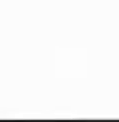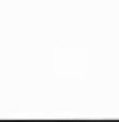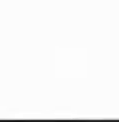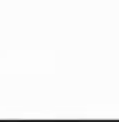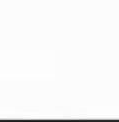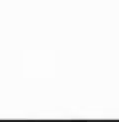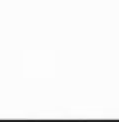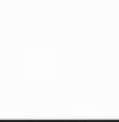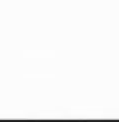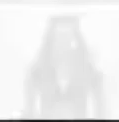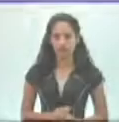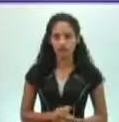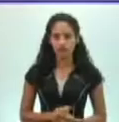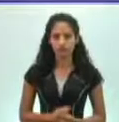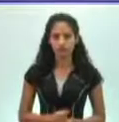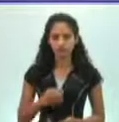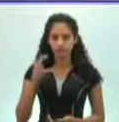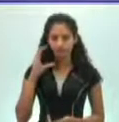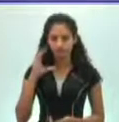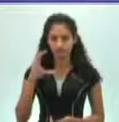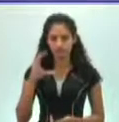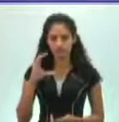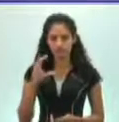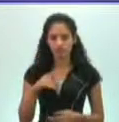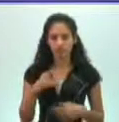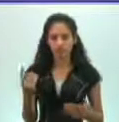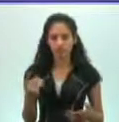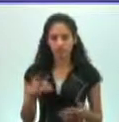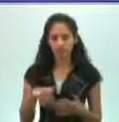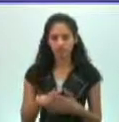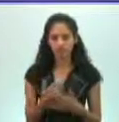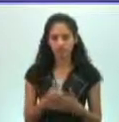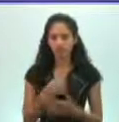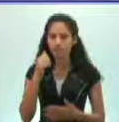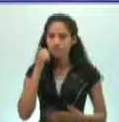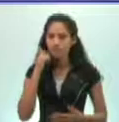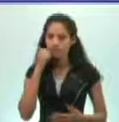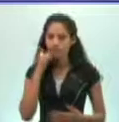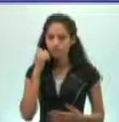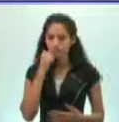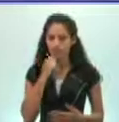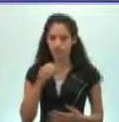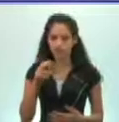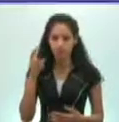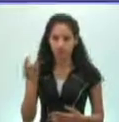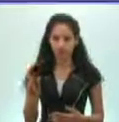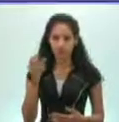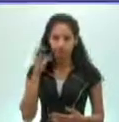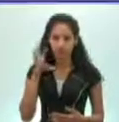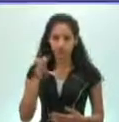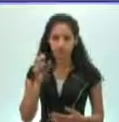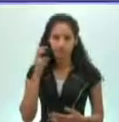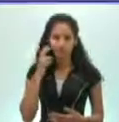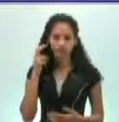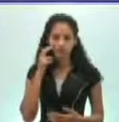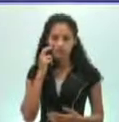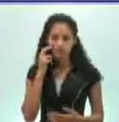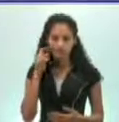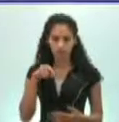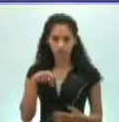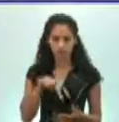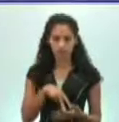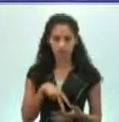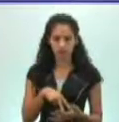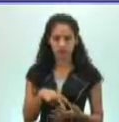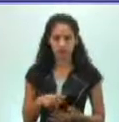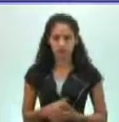En el inciso C, ¿cuál fue el día de mayor afluencia de pasajeros en esa parada?